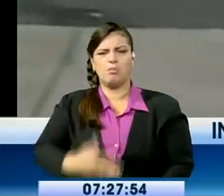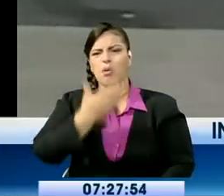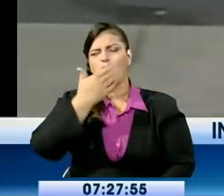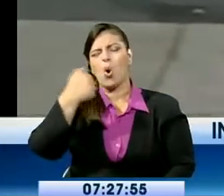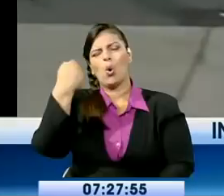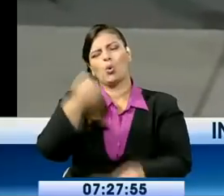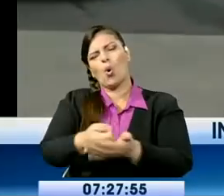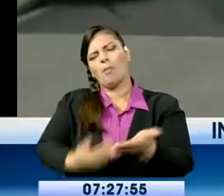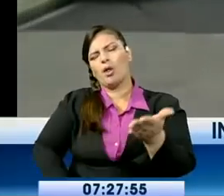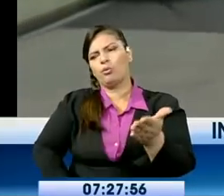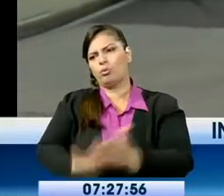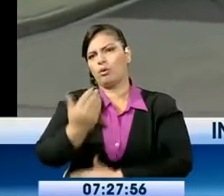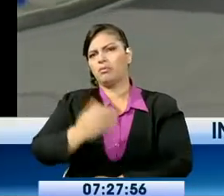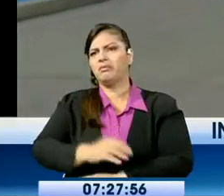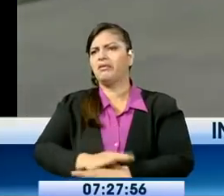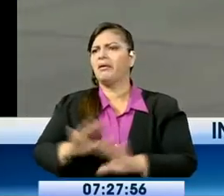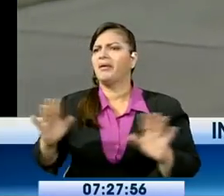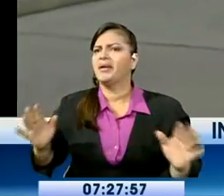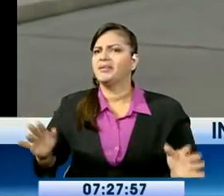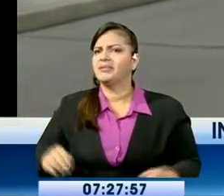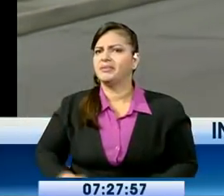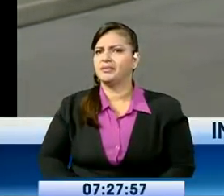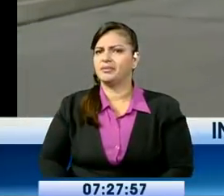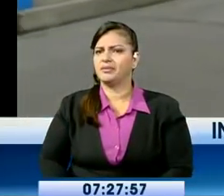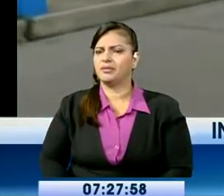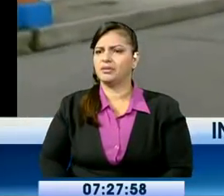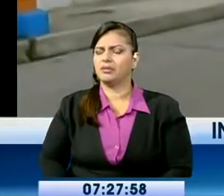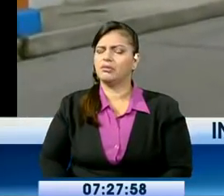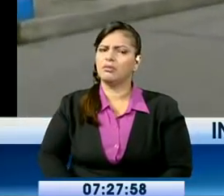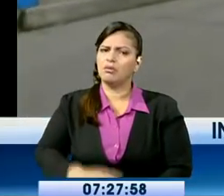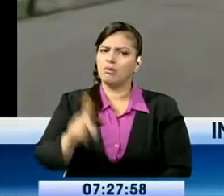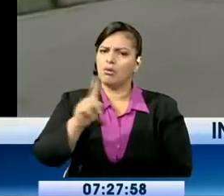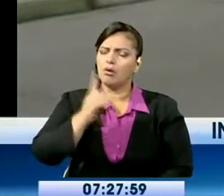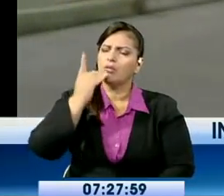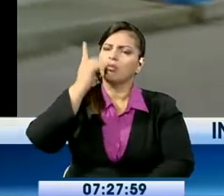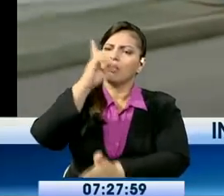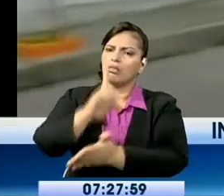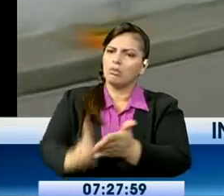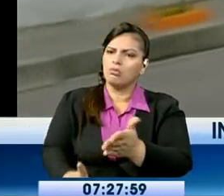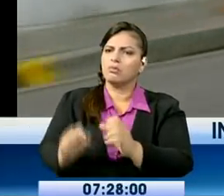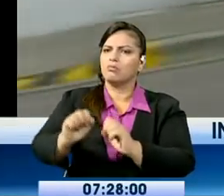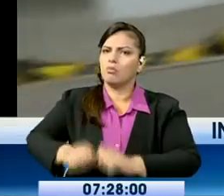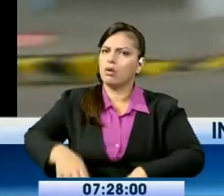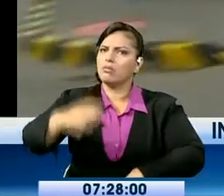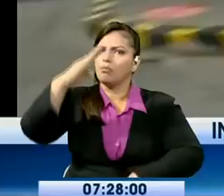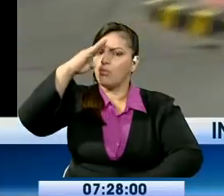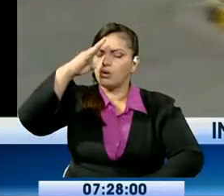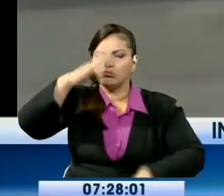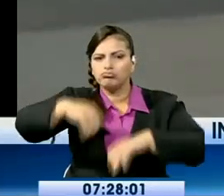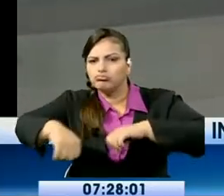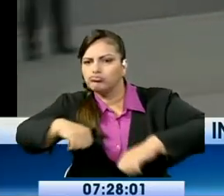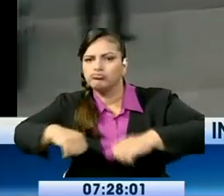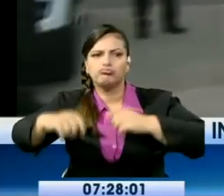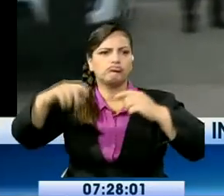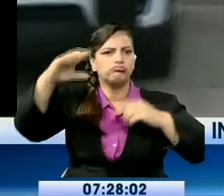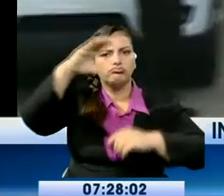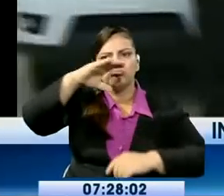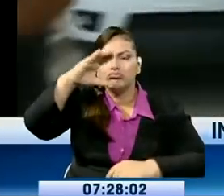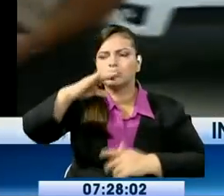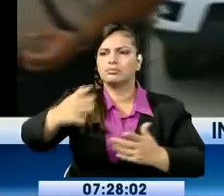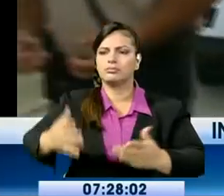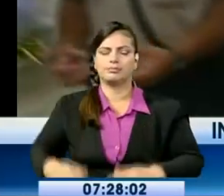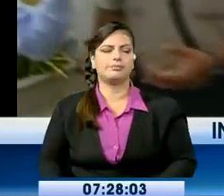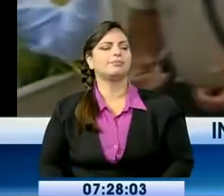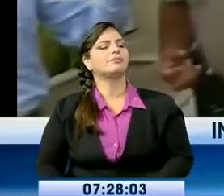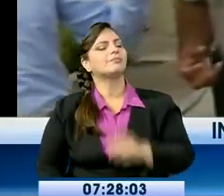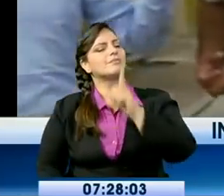está operando la delincuencia. Exactamente, lo que usted dice es correcto. Nosotros, vuelvo y repito, nuestro departamento de análisis del delito nos